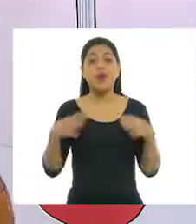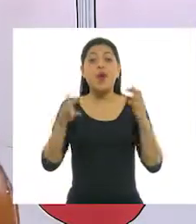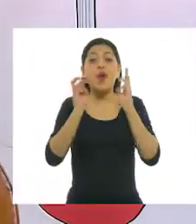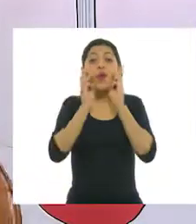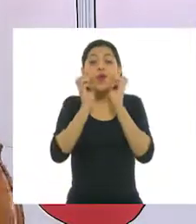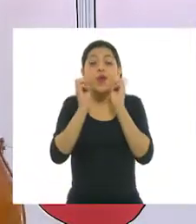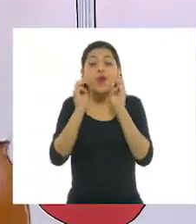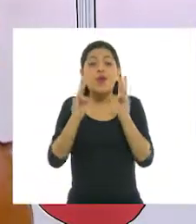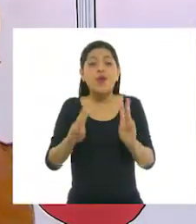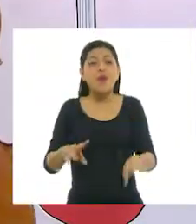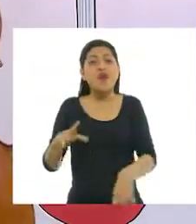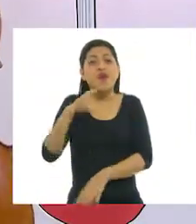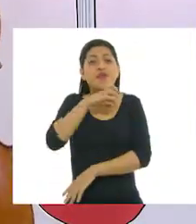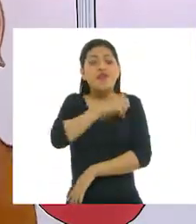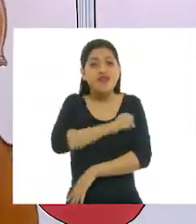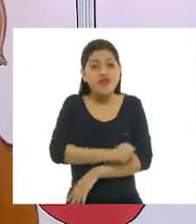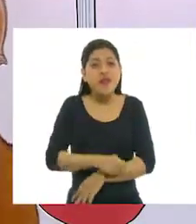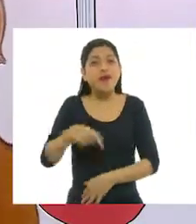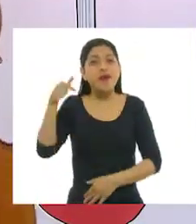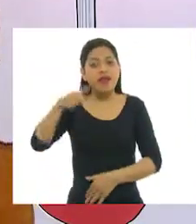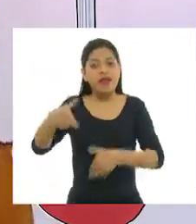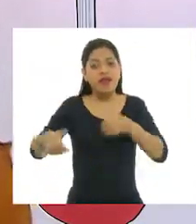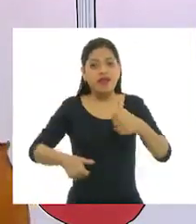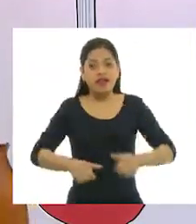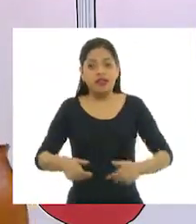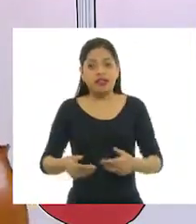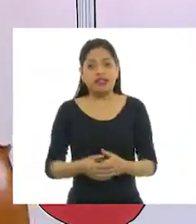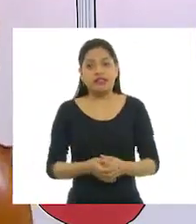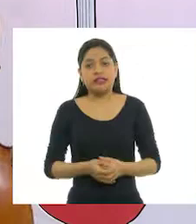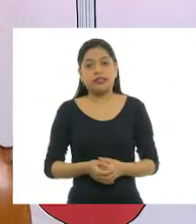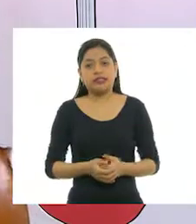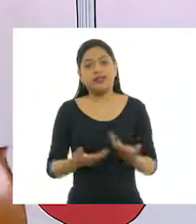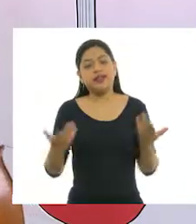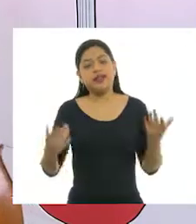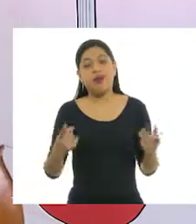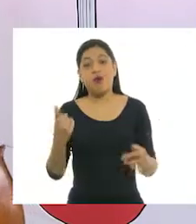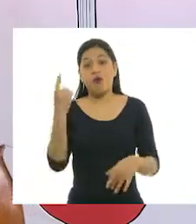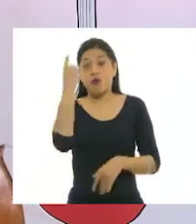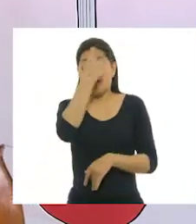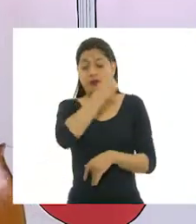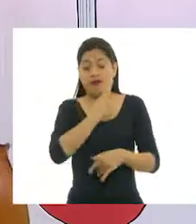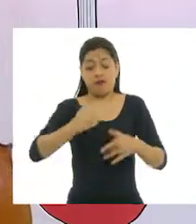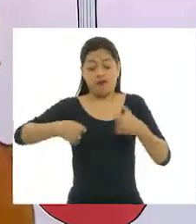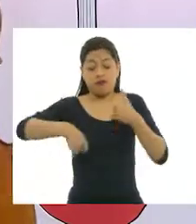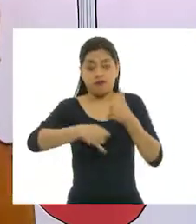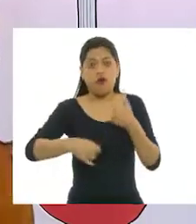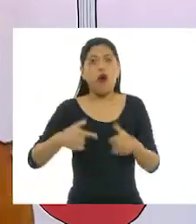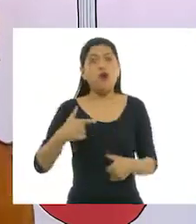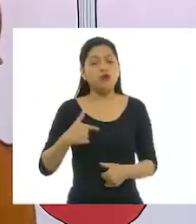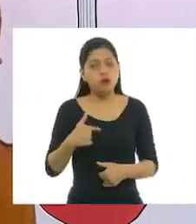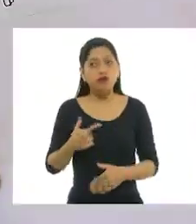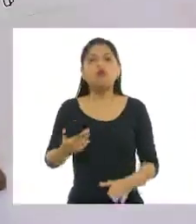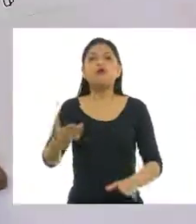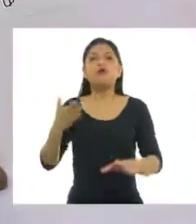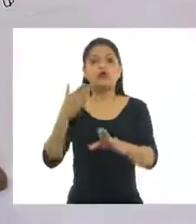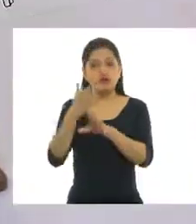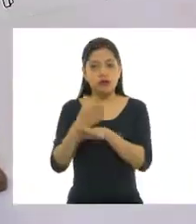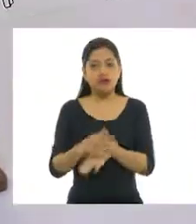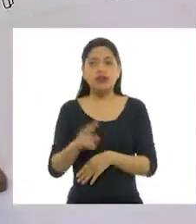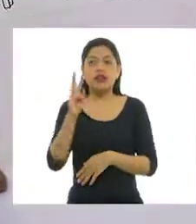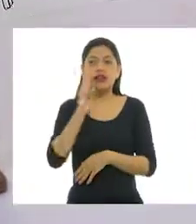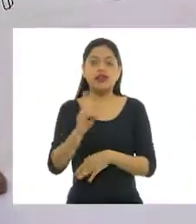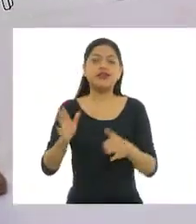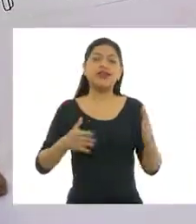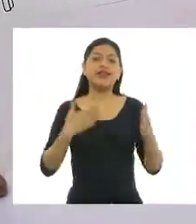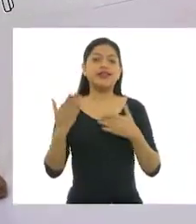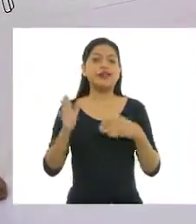¡Wow! Me encanta esta obra. Esta obra es completita, dura como una hora. Y una vez tuve la oportunidad de disfrutarla de arriba abajo. Pero por